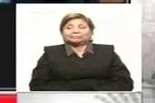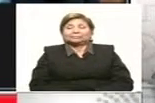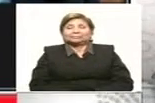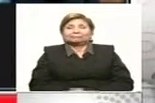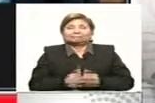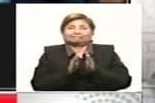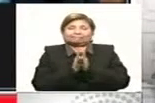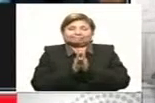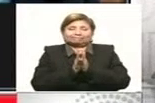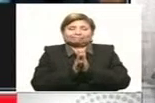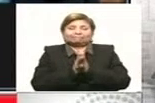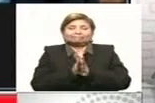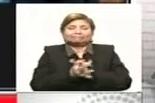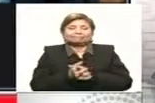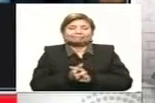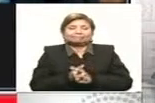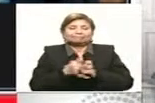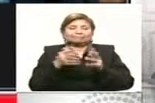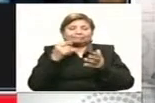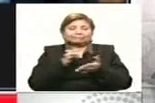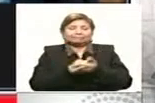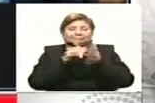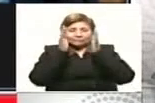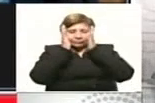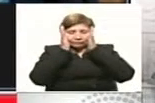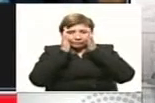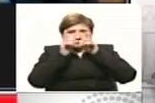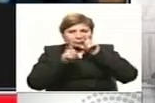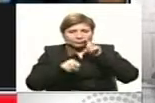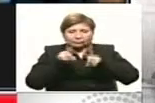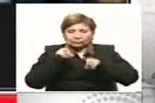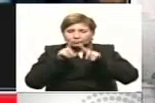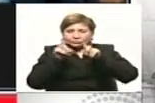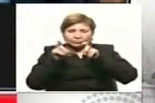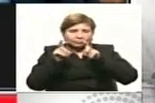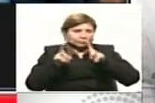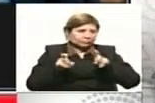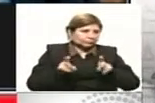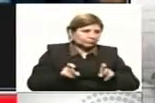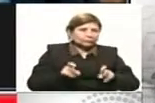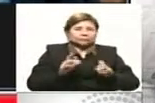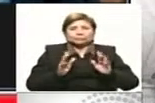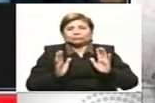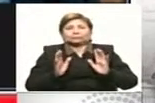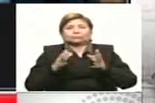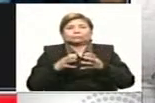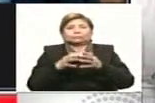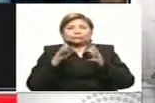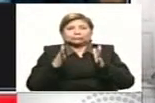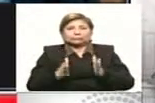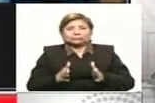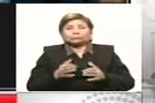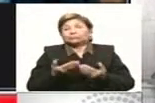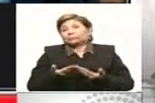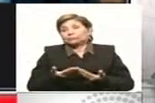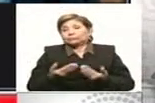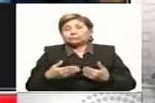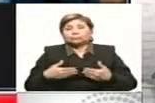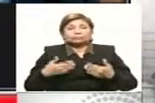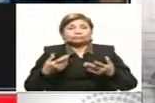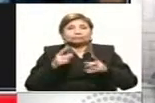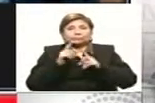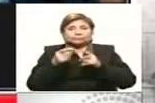le pido que nos pueda atender con alguna solución de consultas de los colegas congresistas que tengan a